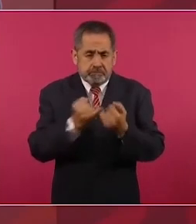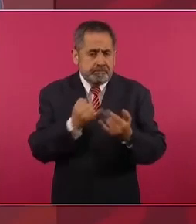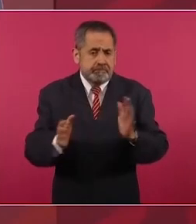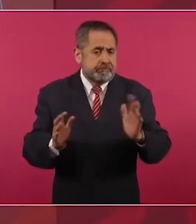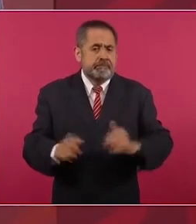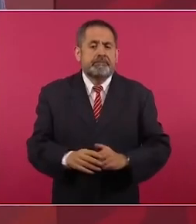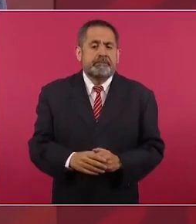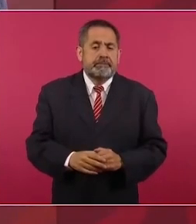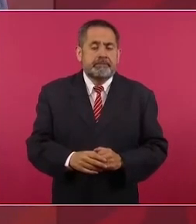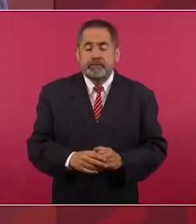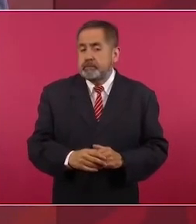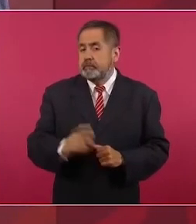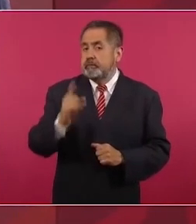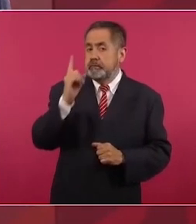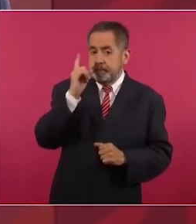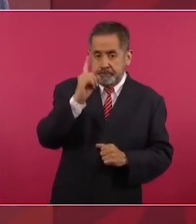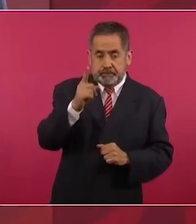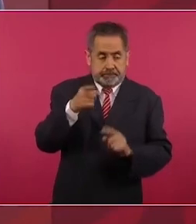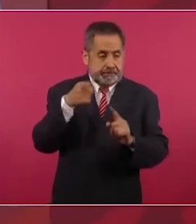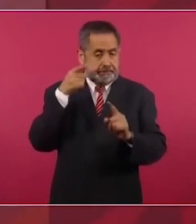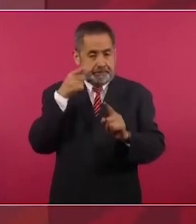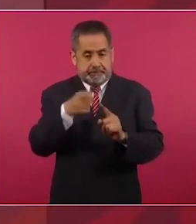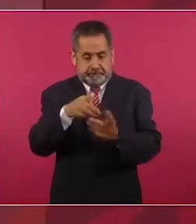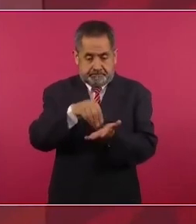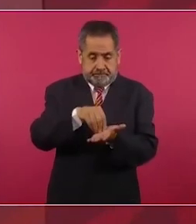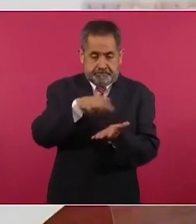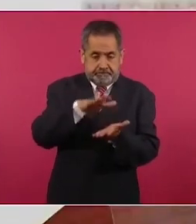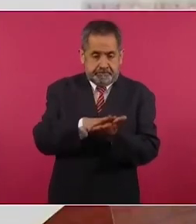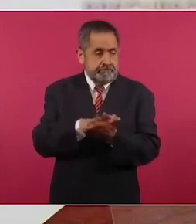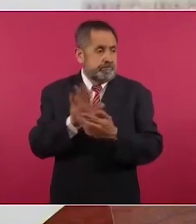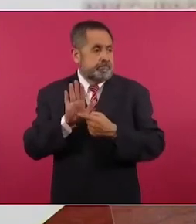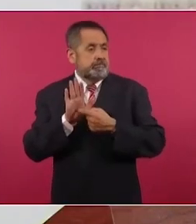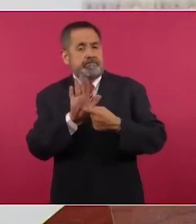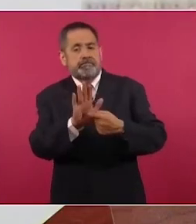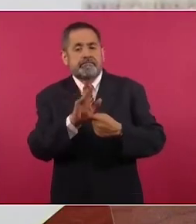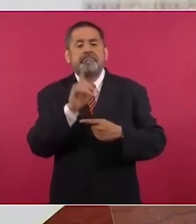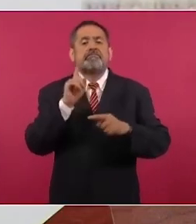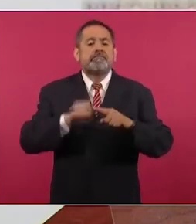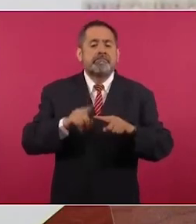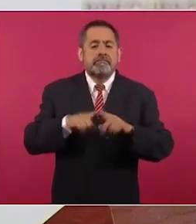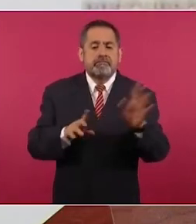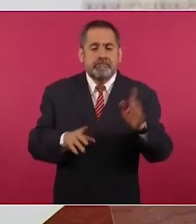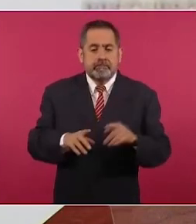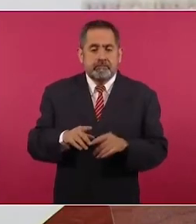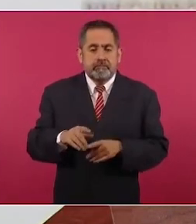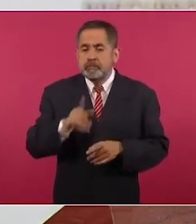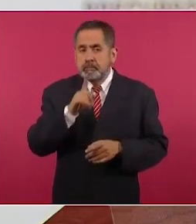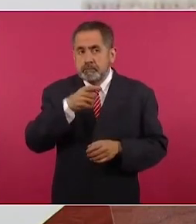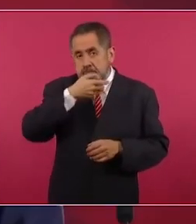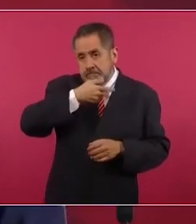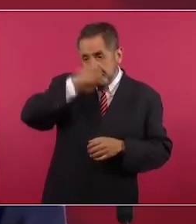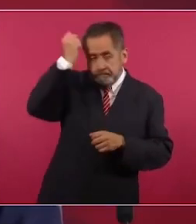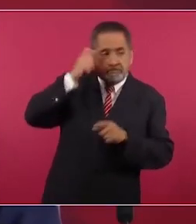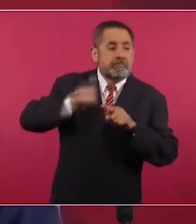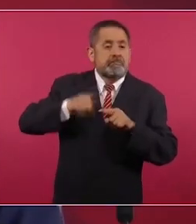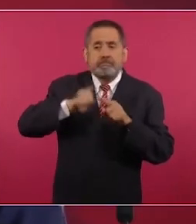Lo que va a dejarse de manifiesto es de que no hay tapado.